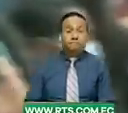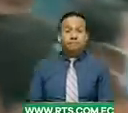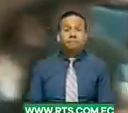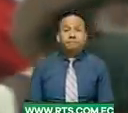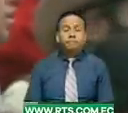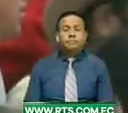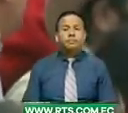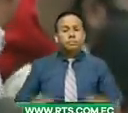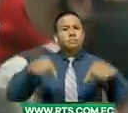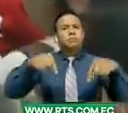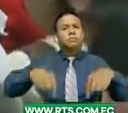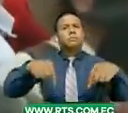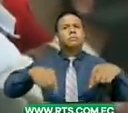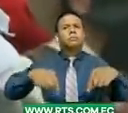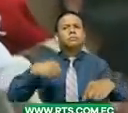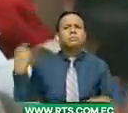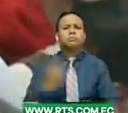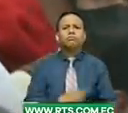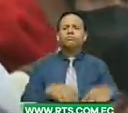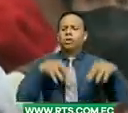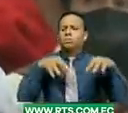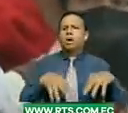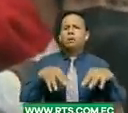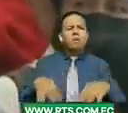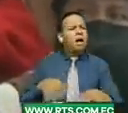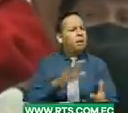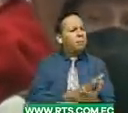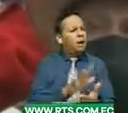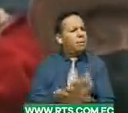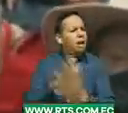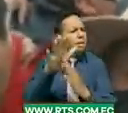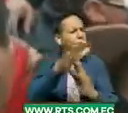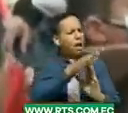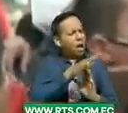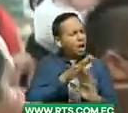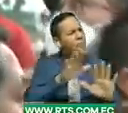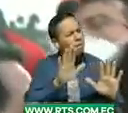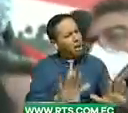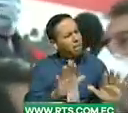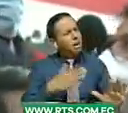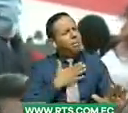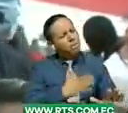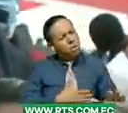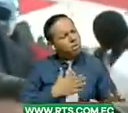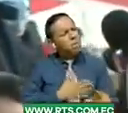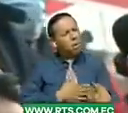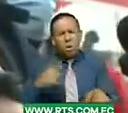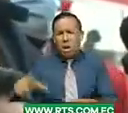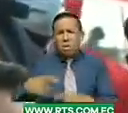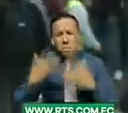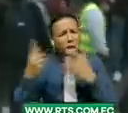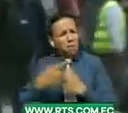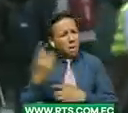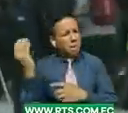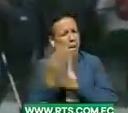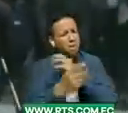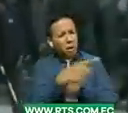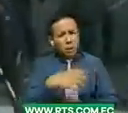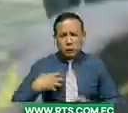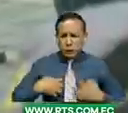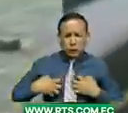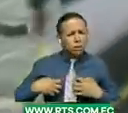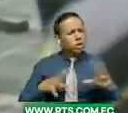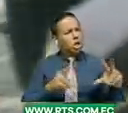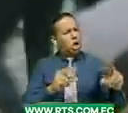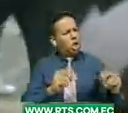Esta es una marcha pacífica, compañeros. Por favor, no caigan en la provocación. Como parte de la